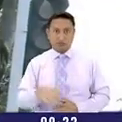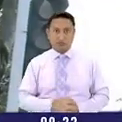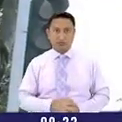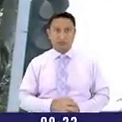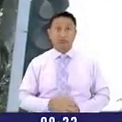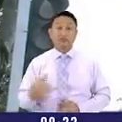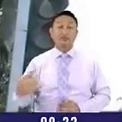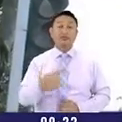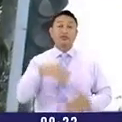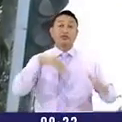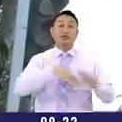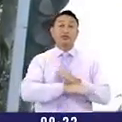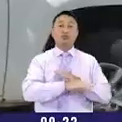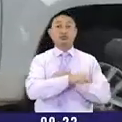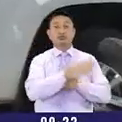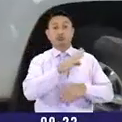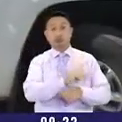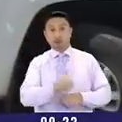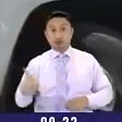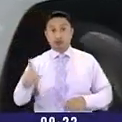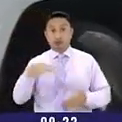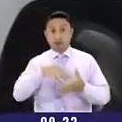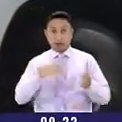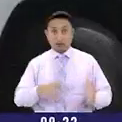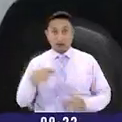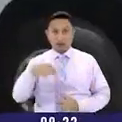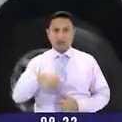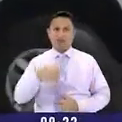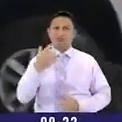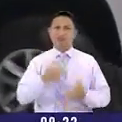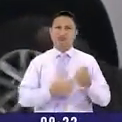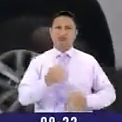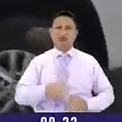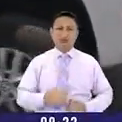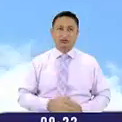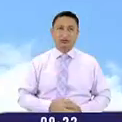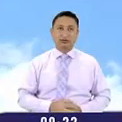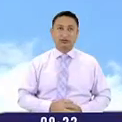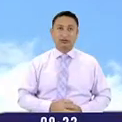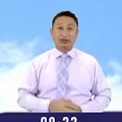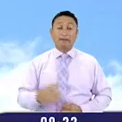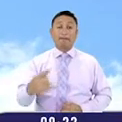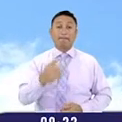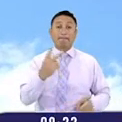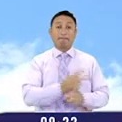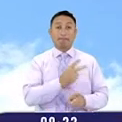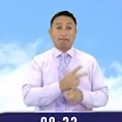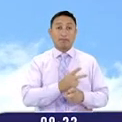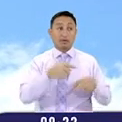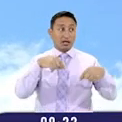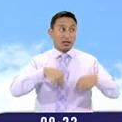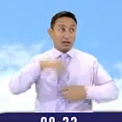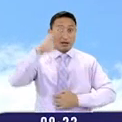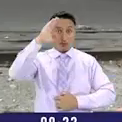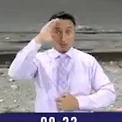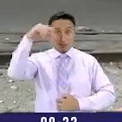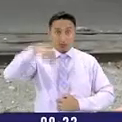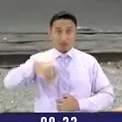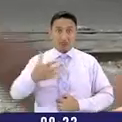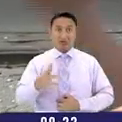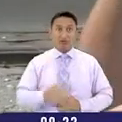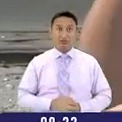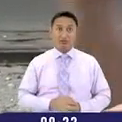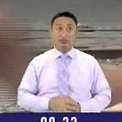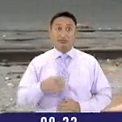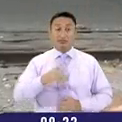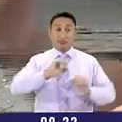de estudiantes es cuando se forma el caos. Y lo peor es que no existe ni un solo agente de tránsito. Esto de mañana es